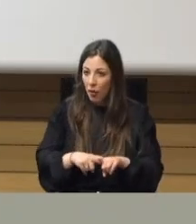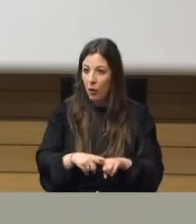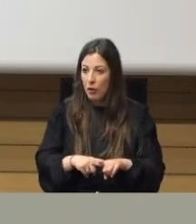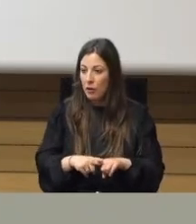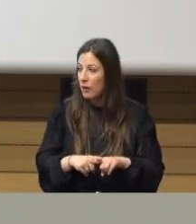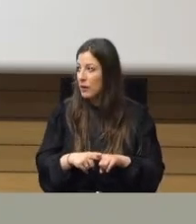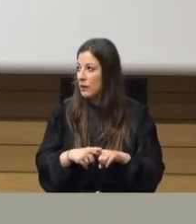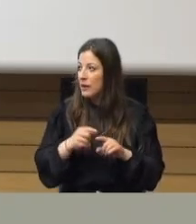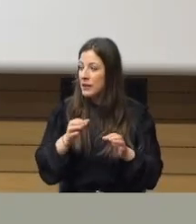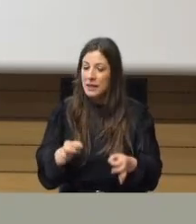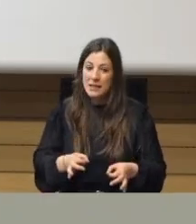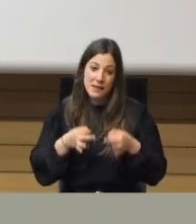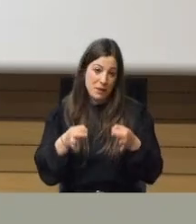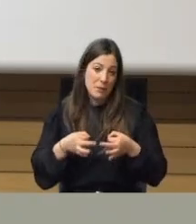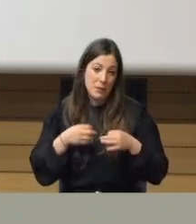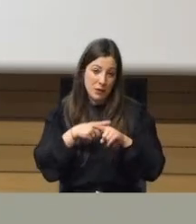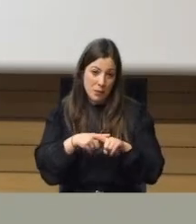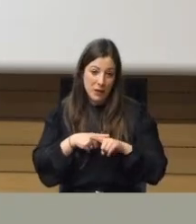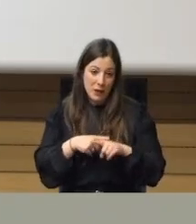Siempre prevalece más la presión de grupo.